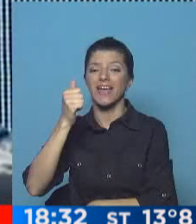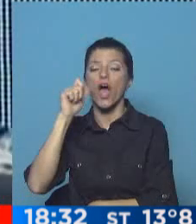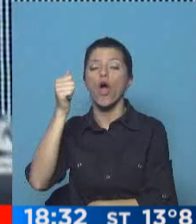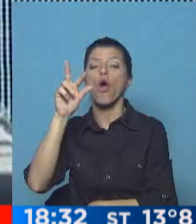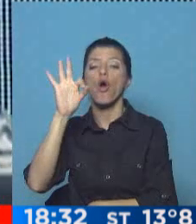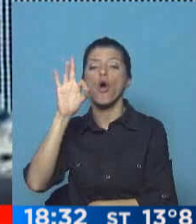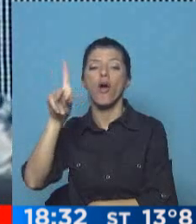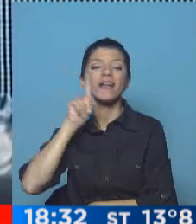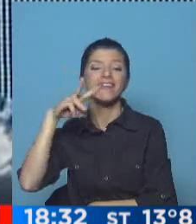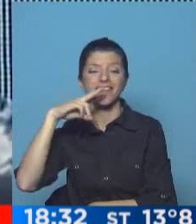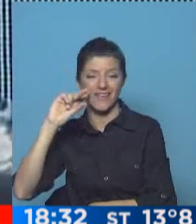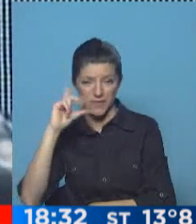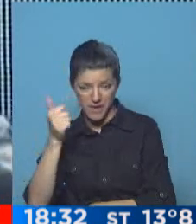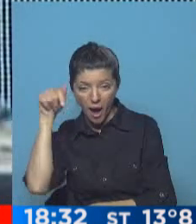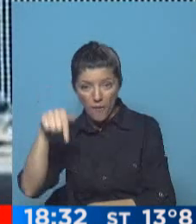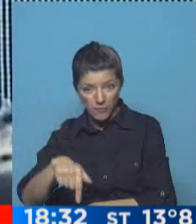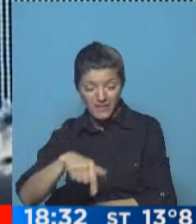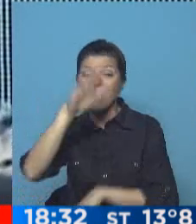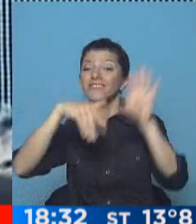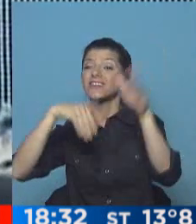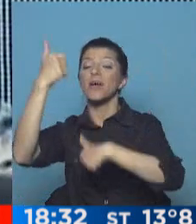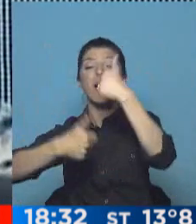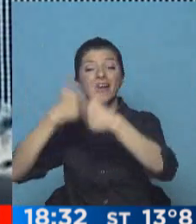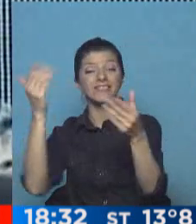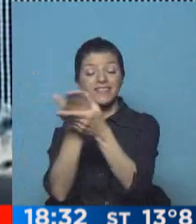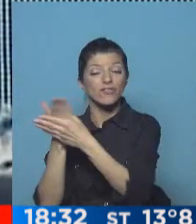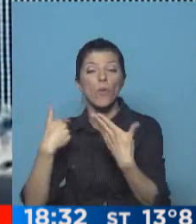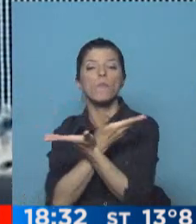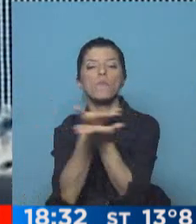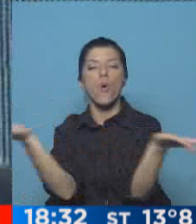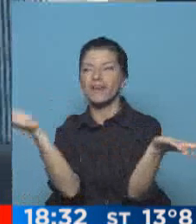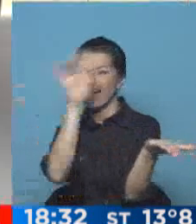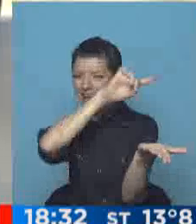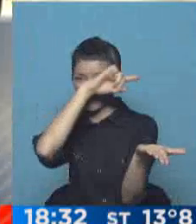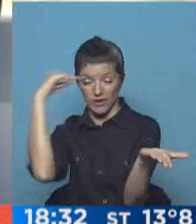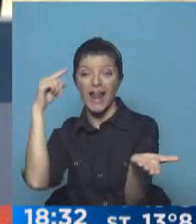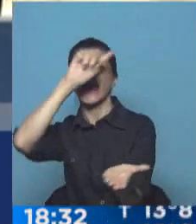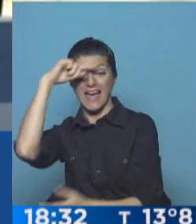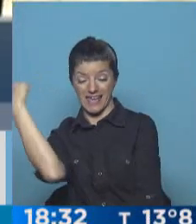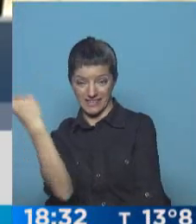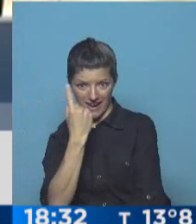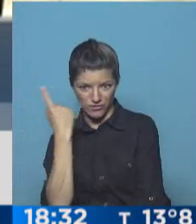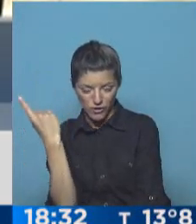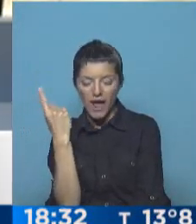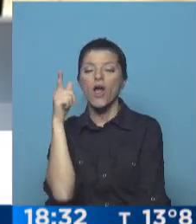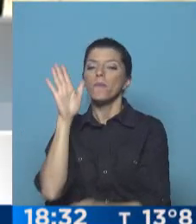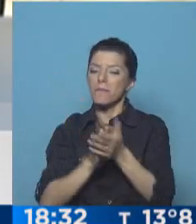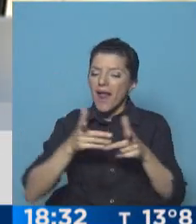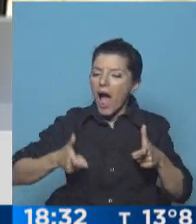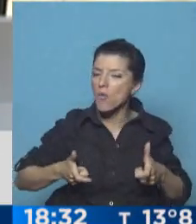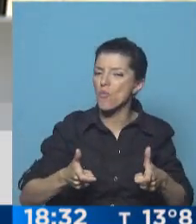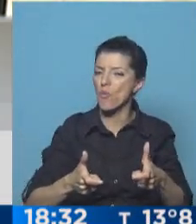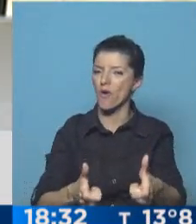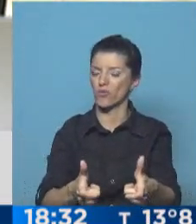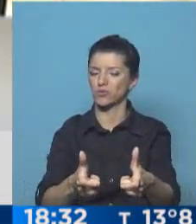se está produciendo el anuncio del llamado a licitación pública nacional e internacional del esperado acueducto para el